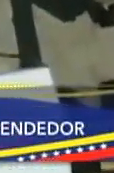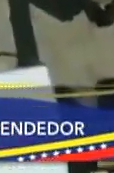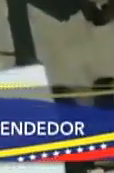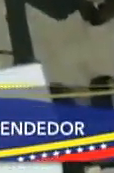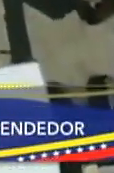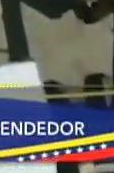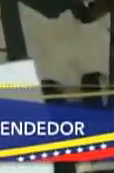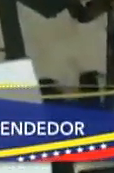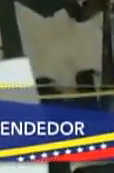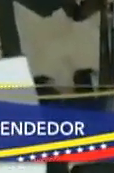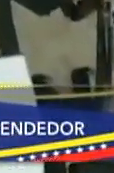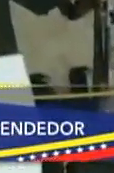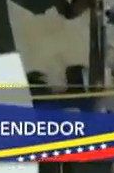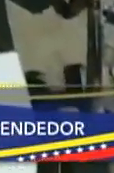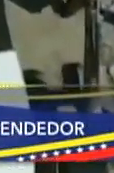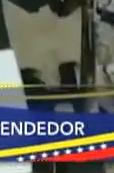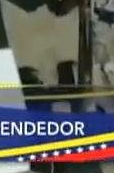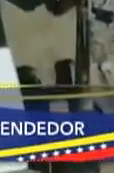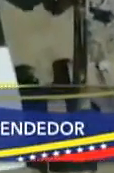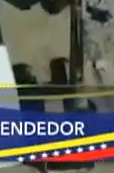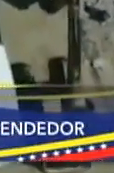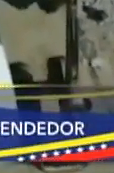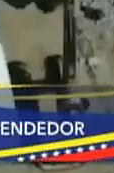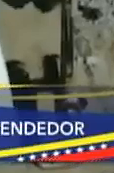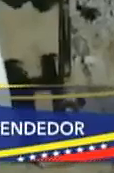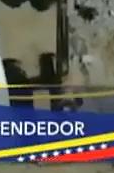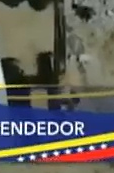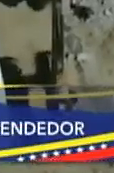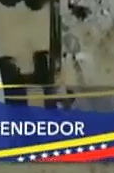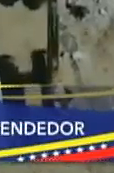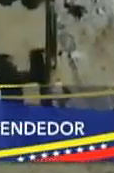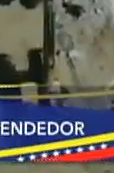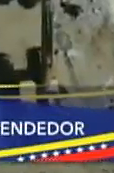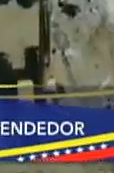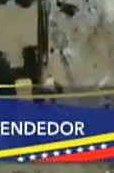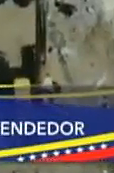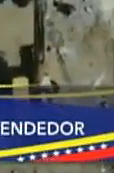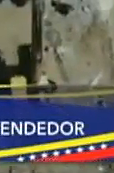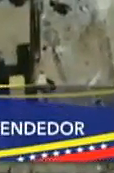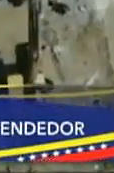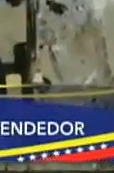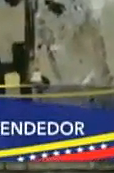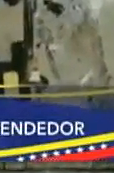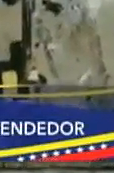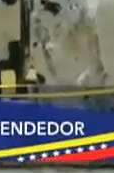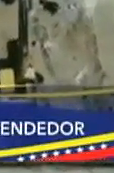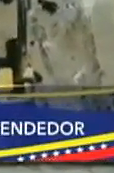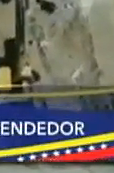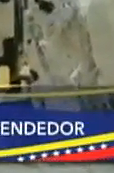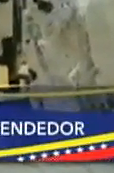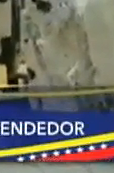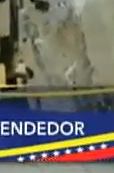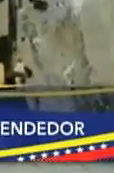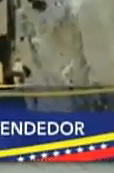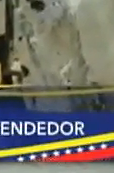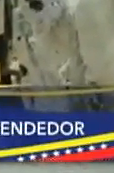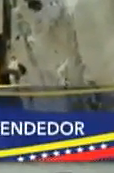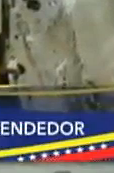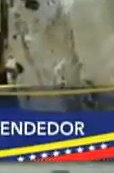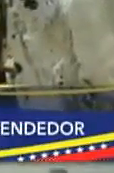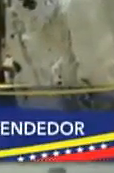este importante espacio como lo es la Plaza Francisco de Miranda, que también podemos